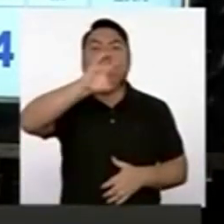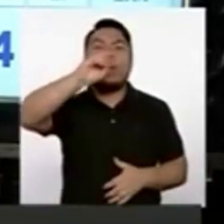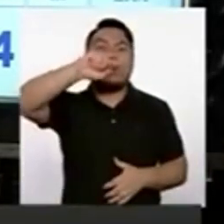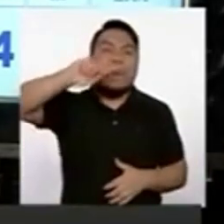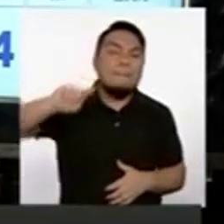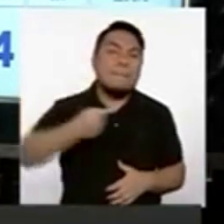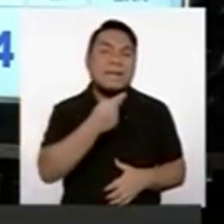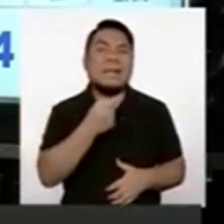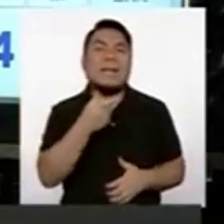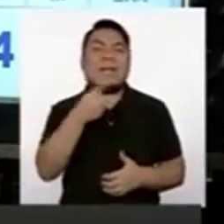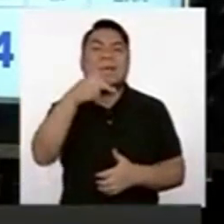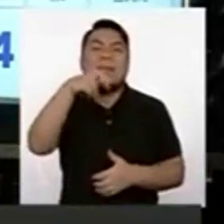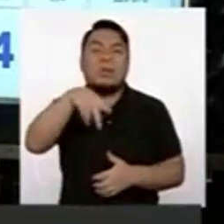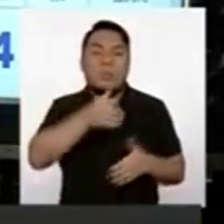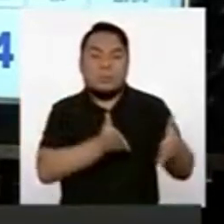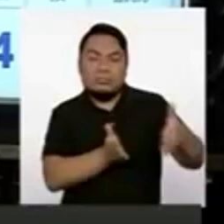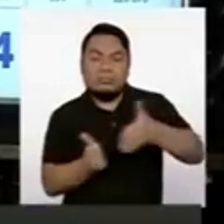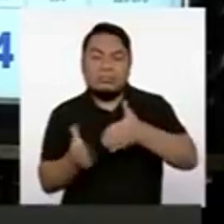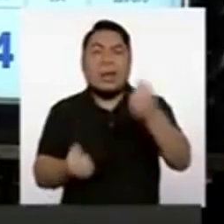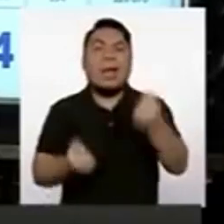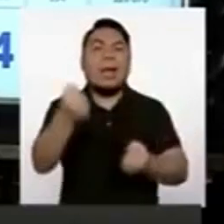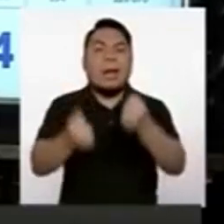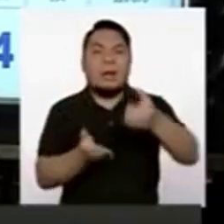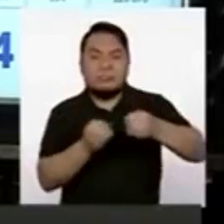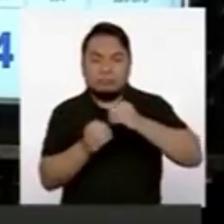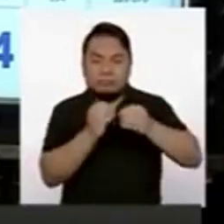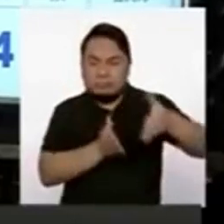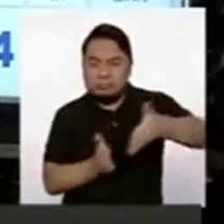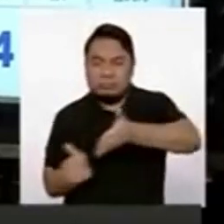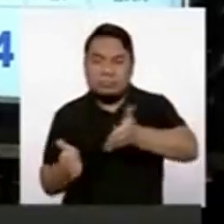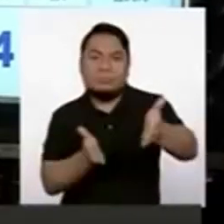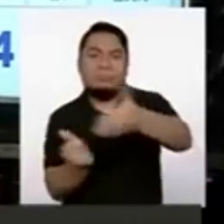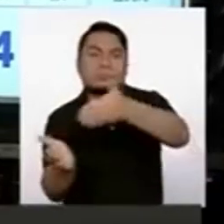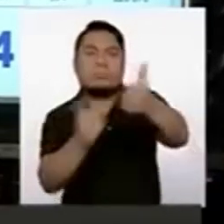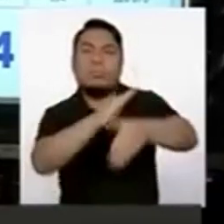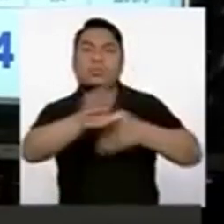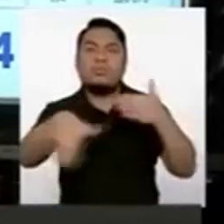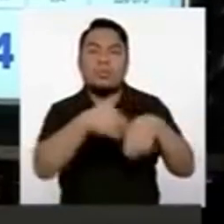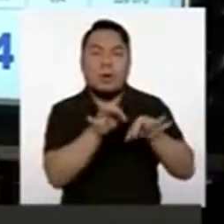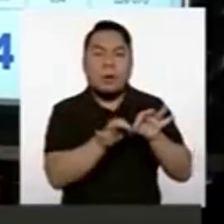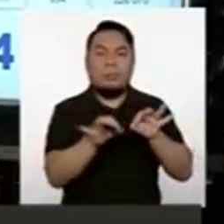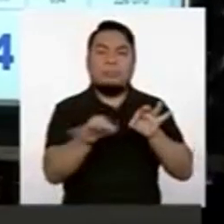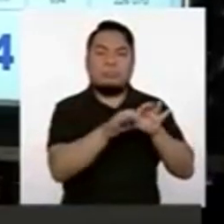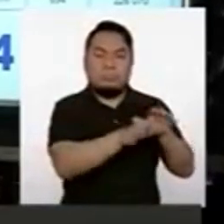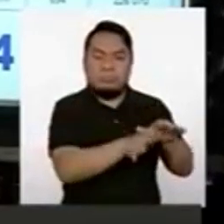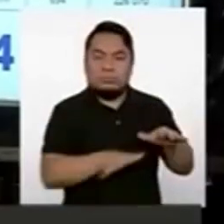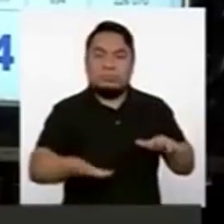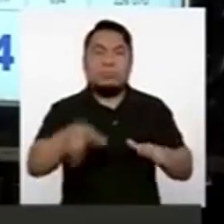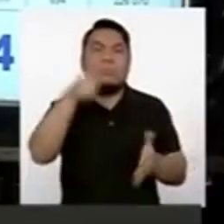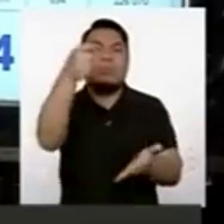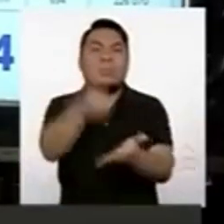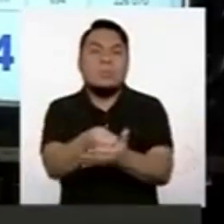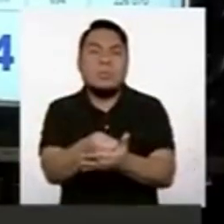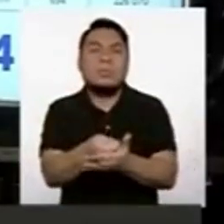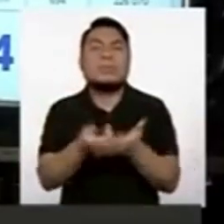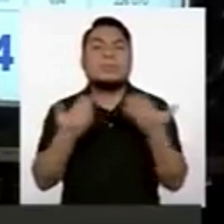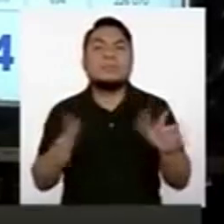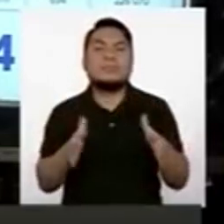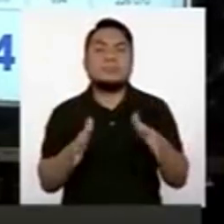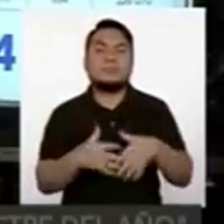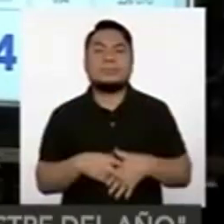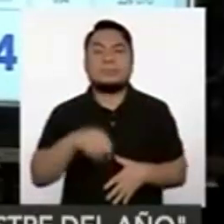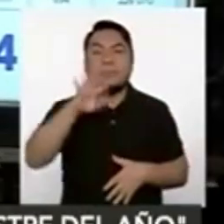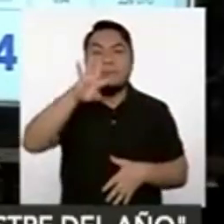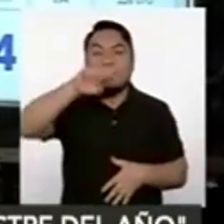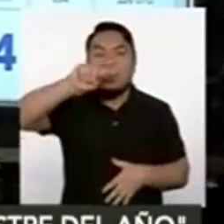de carretera de la red vecinal en todas las regiones del país, para con una inversión que está cercana a